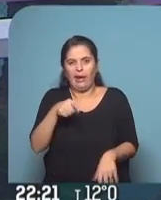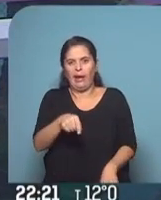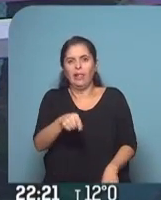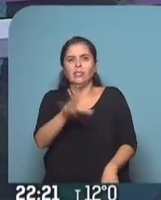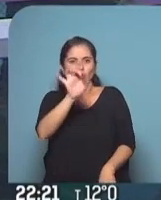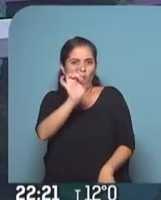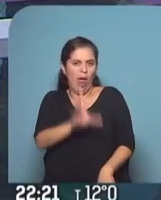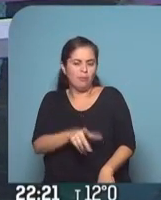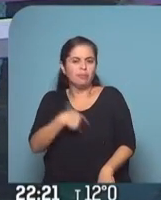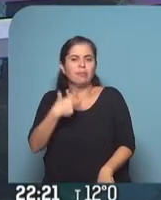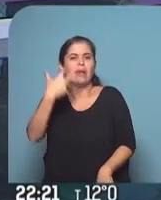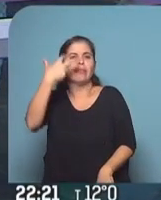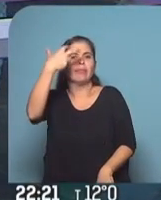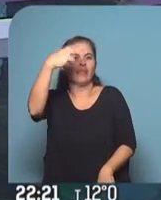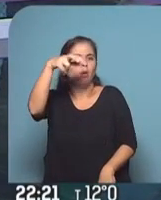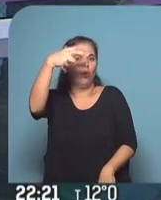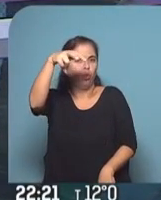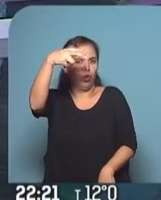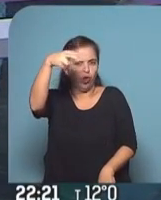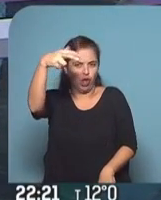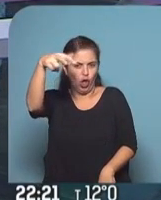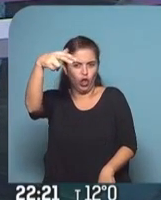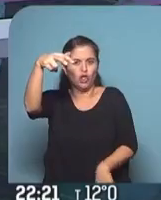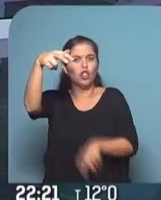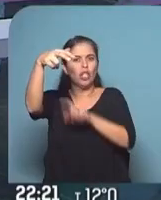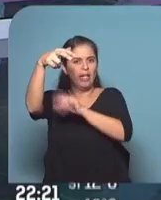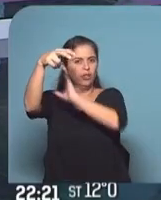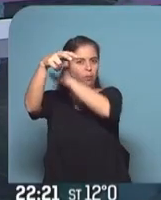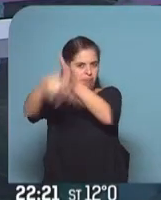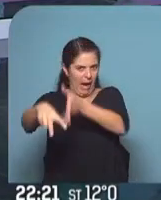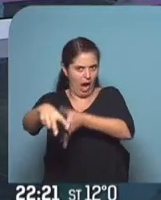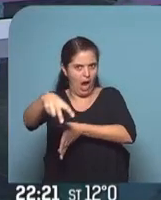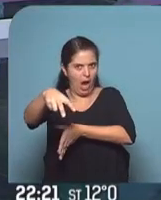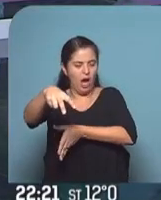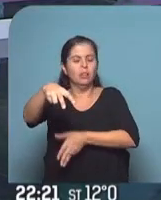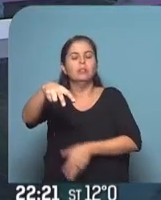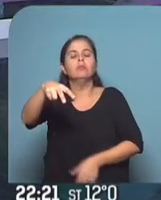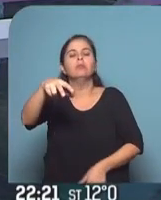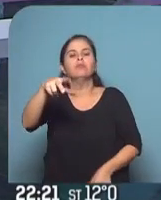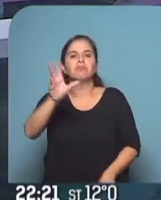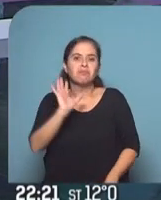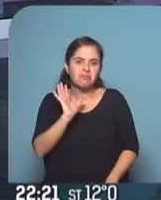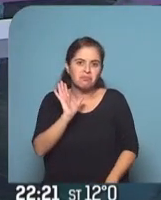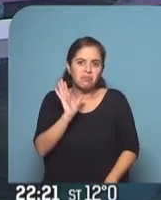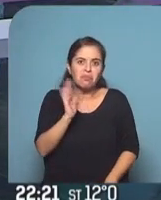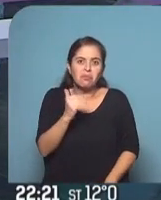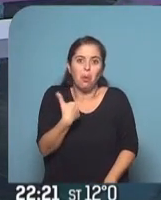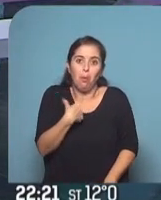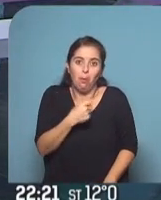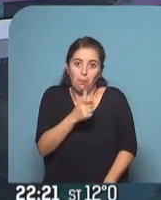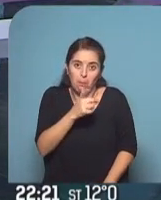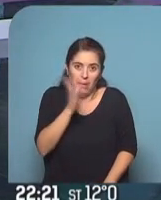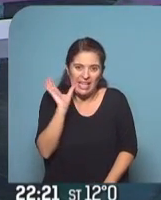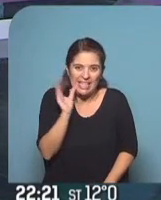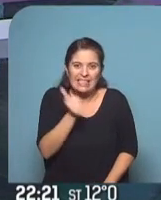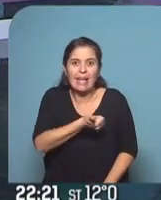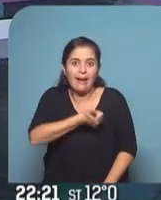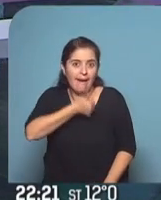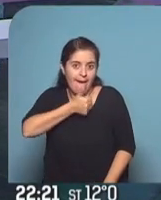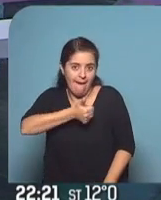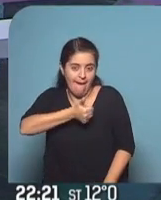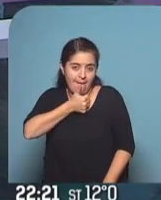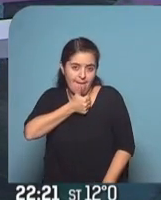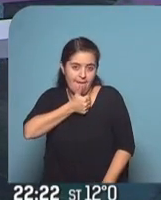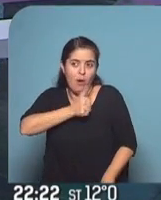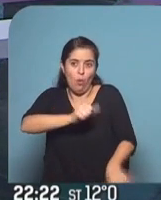los Estados Unidos en aguas internacionales o en Irán, según dice el mismo Irán que derribó